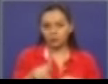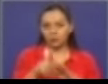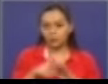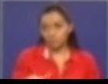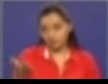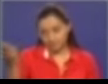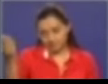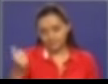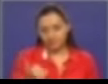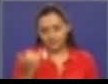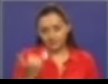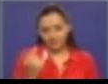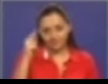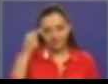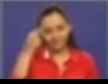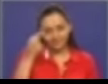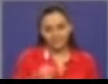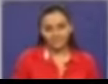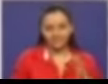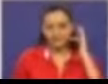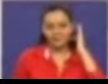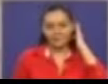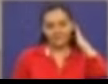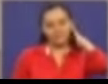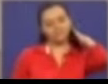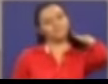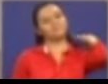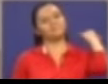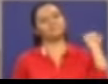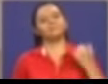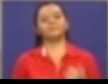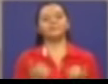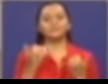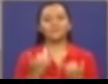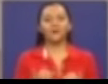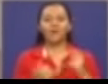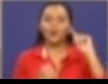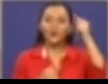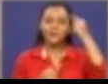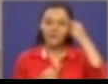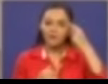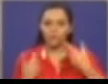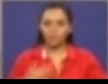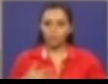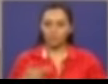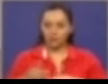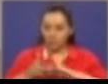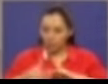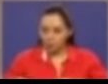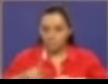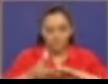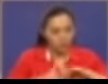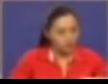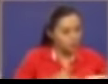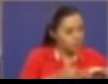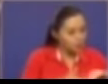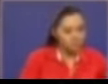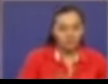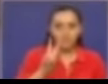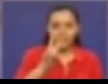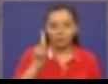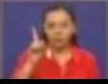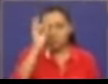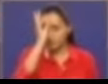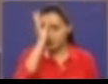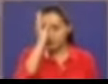que habrá inaugurado este gobierno. ¿Sabes lo que es un gobierno que inaugure 21 hospitales? Es impresionante. Más